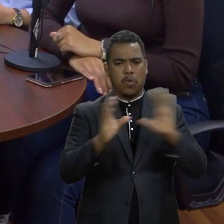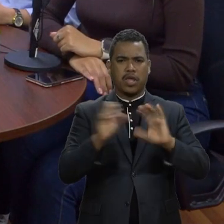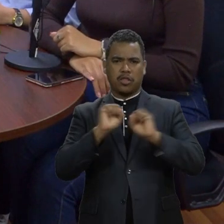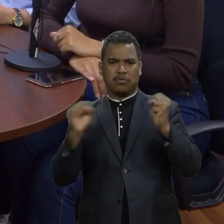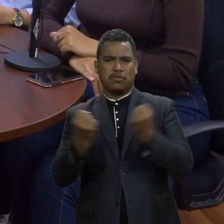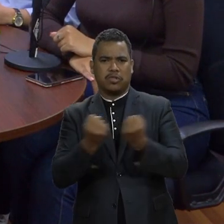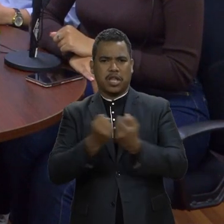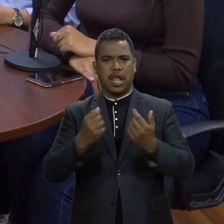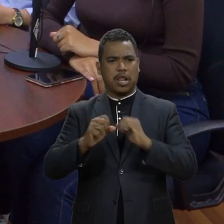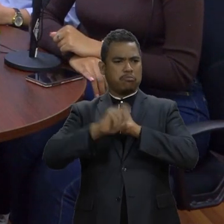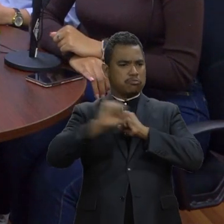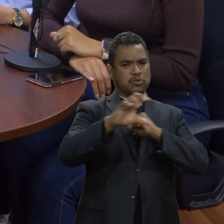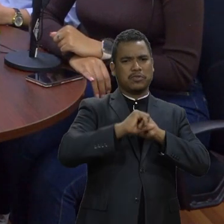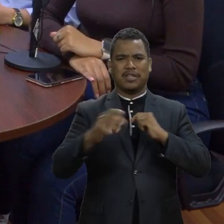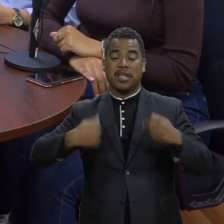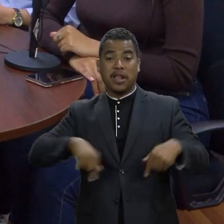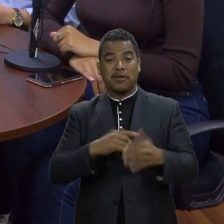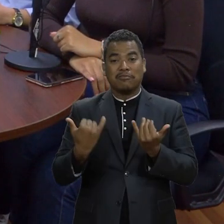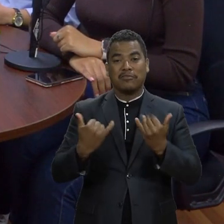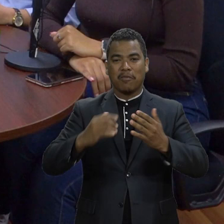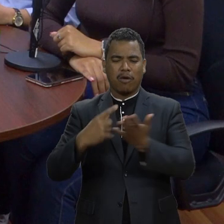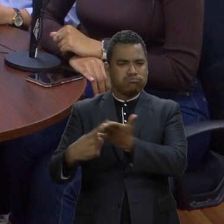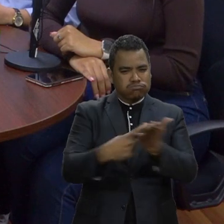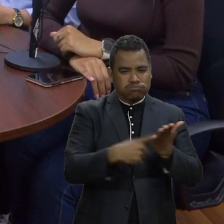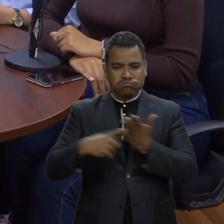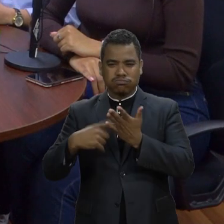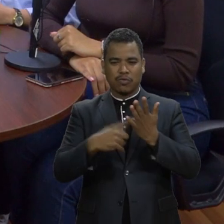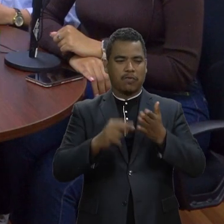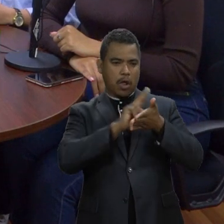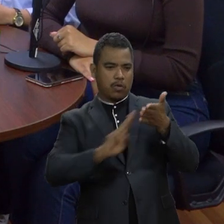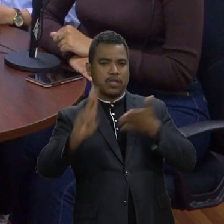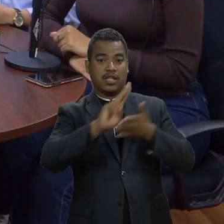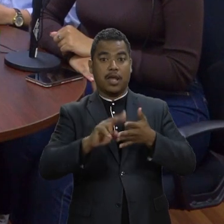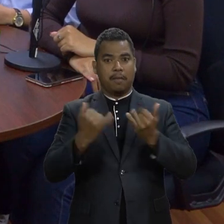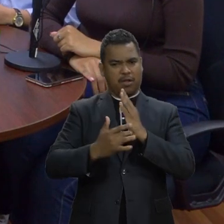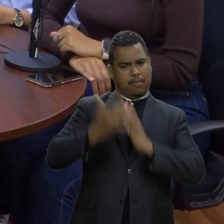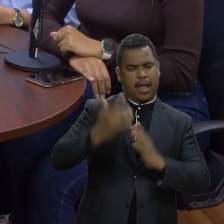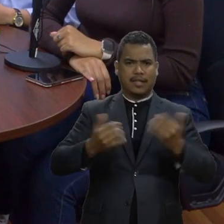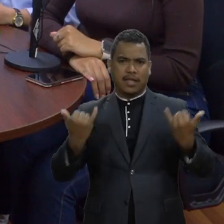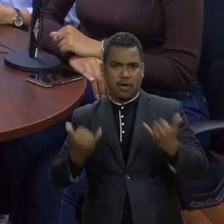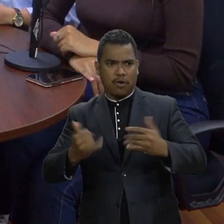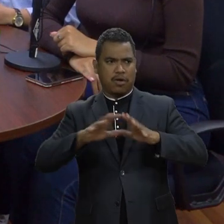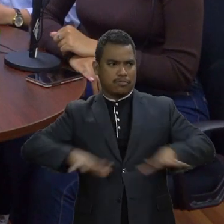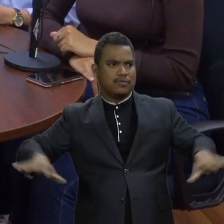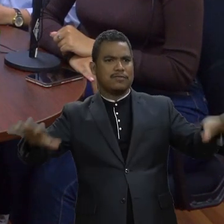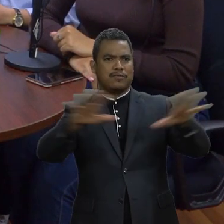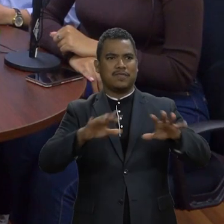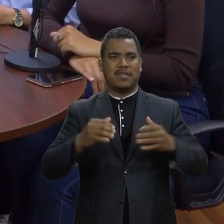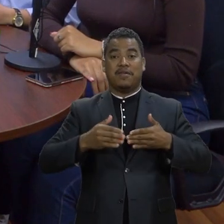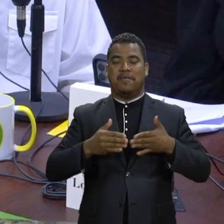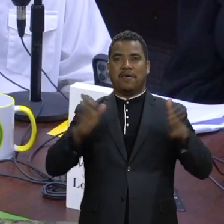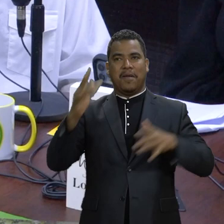y publicidad vamos a estar compartiendo temáticas académicas, pero claro está de actualidad, y vamos a expandir y compartir